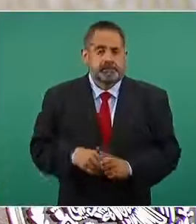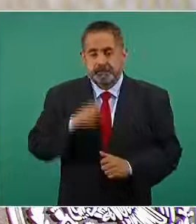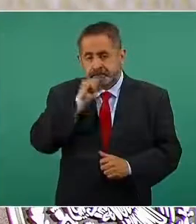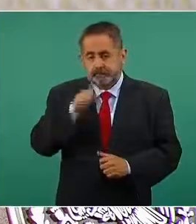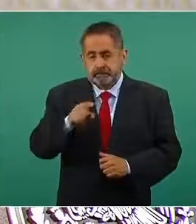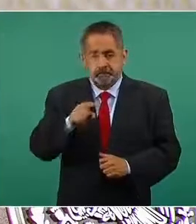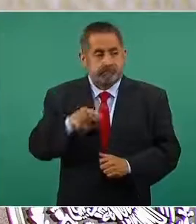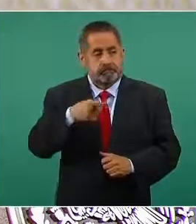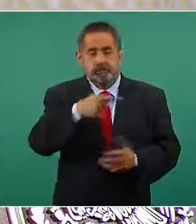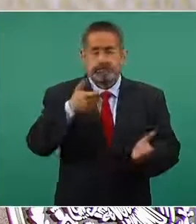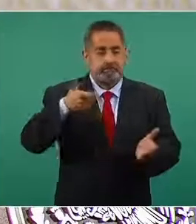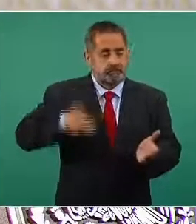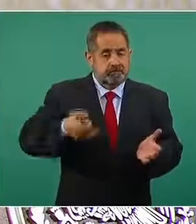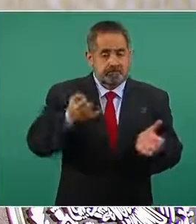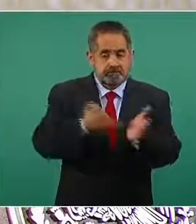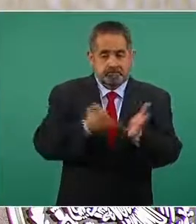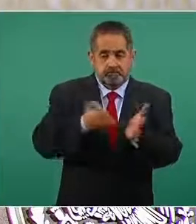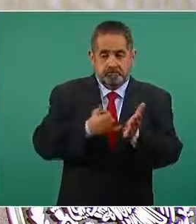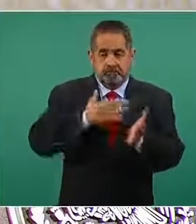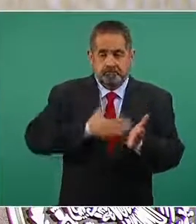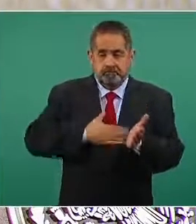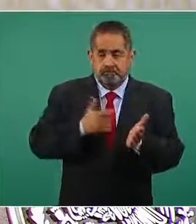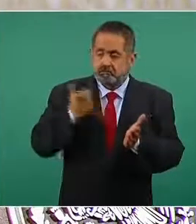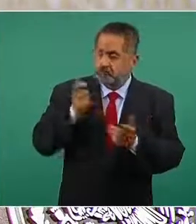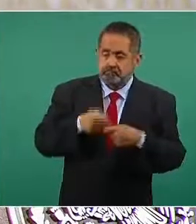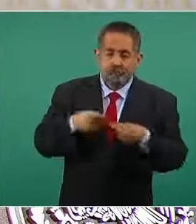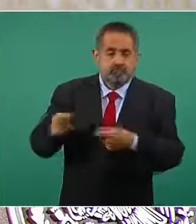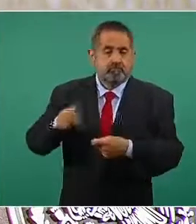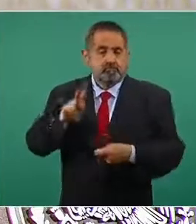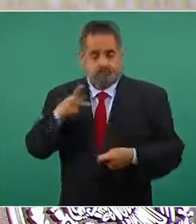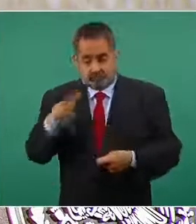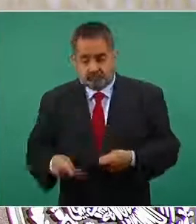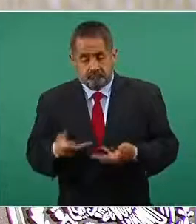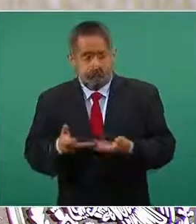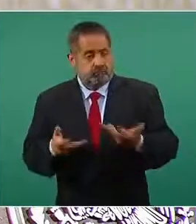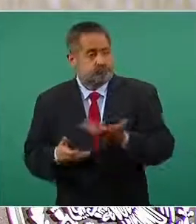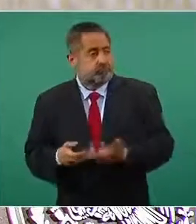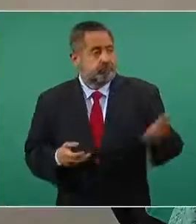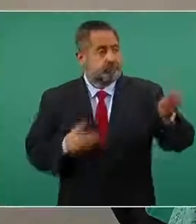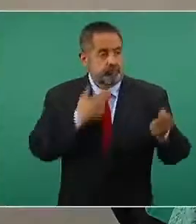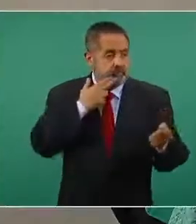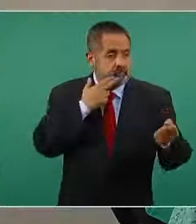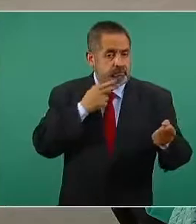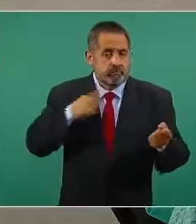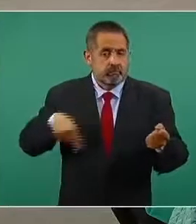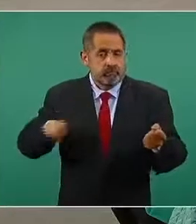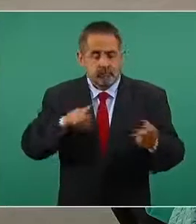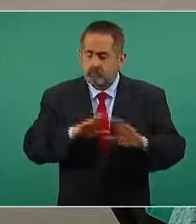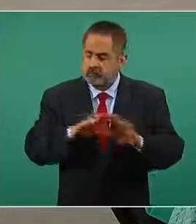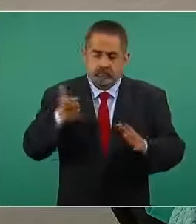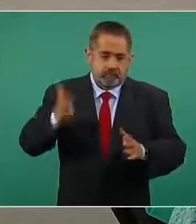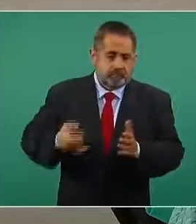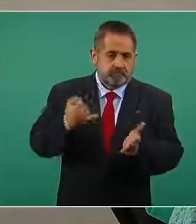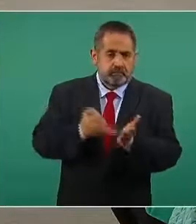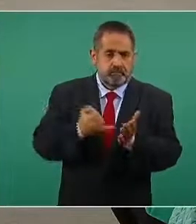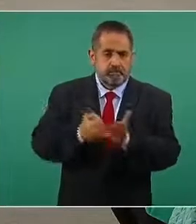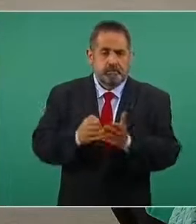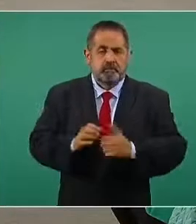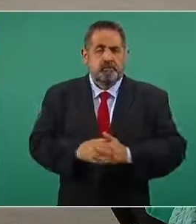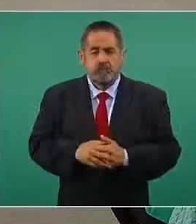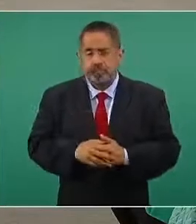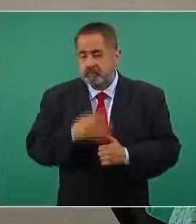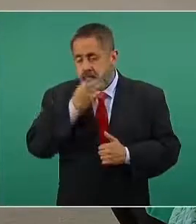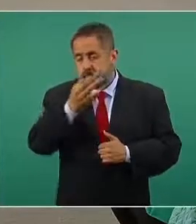aporte los impuestos justos al aprovechar bienes que son de la nación y de todo el pueblo de México. Y decirles esto